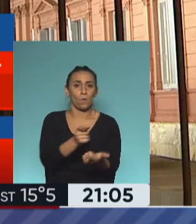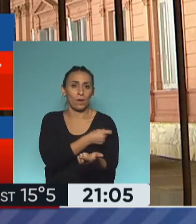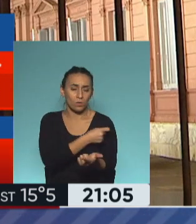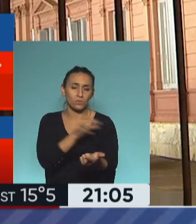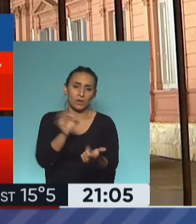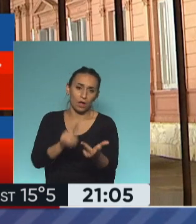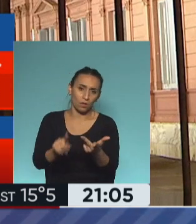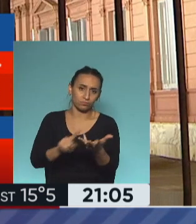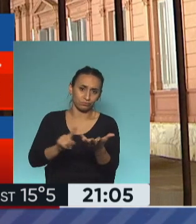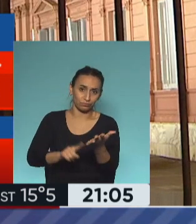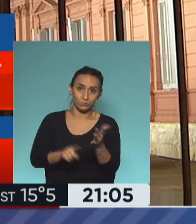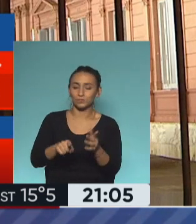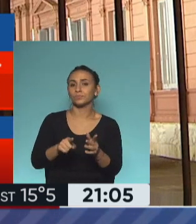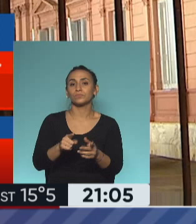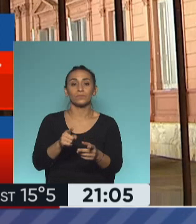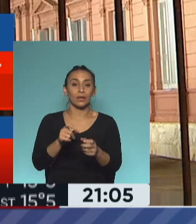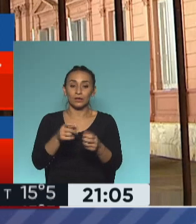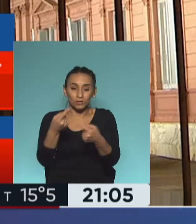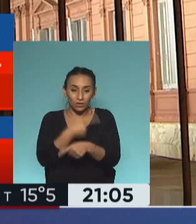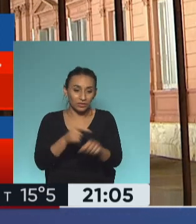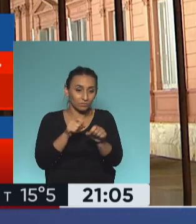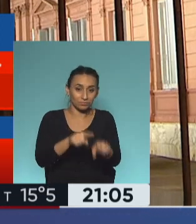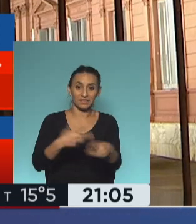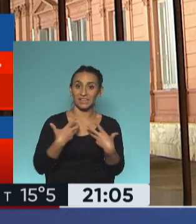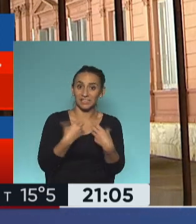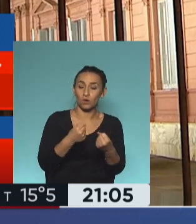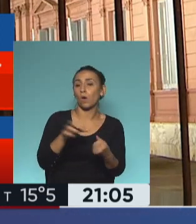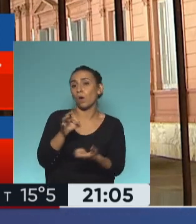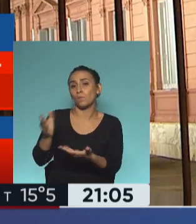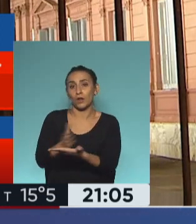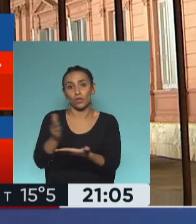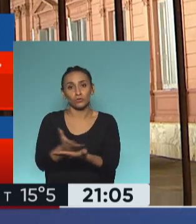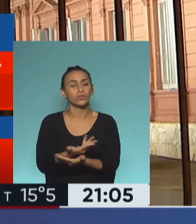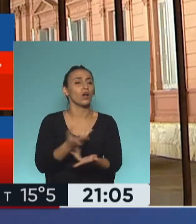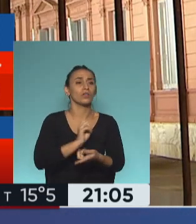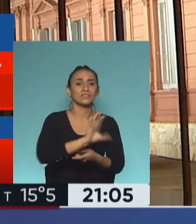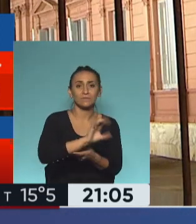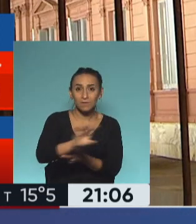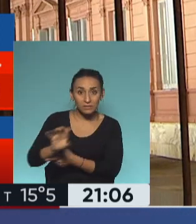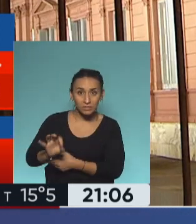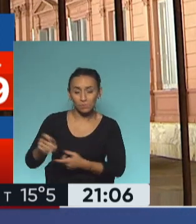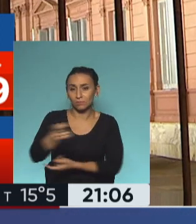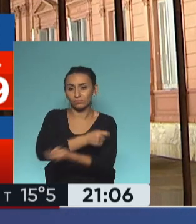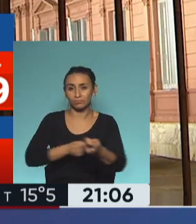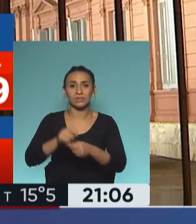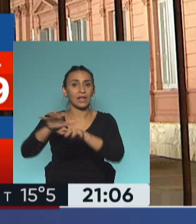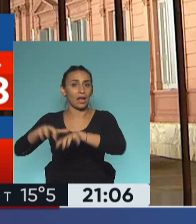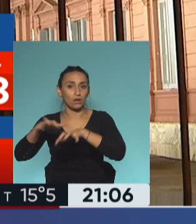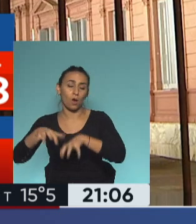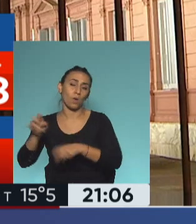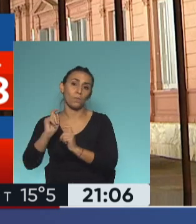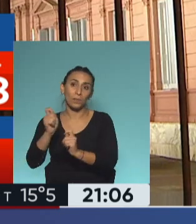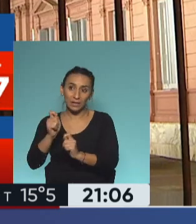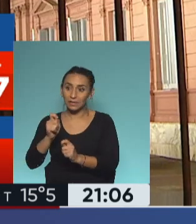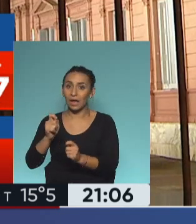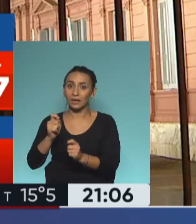otros insumos sanitarios, las actividades vinculadas con la producción, distribución y comercialización agropecuaria y de pesca,